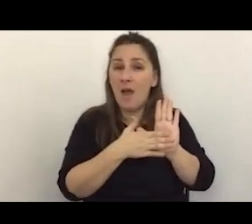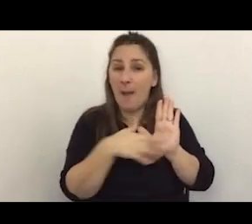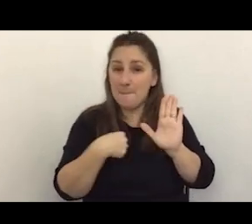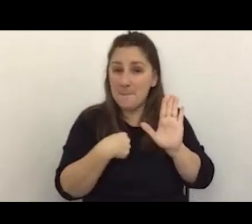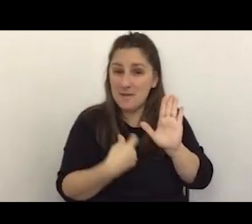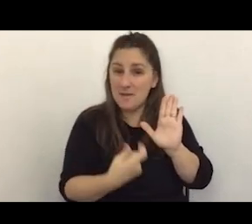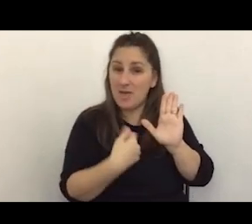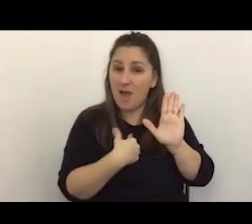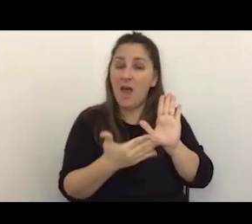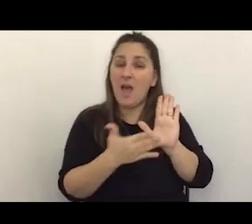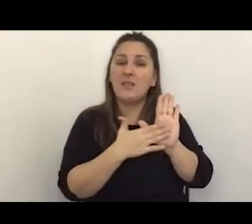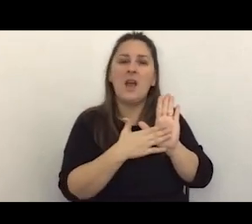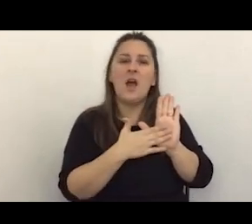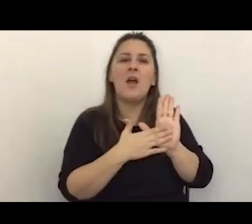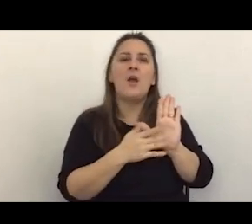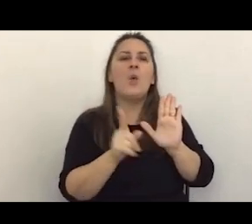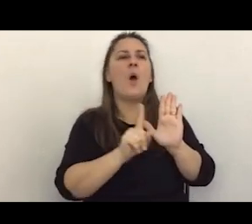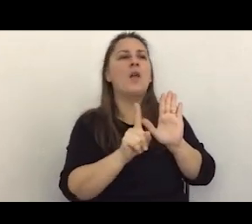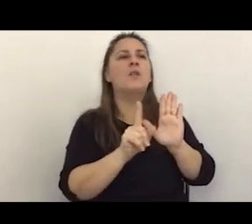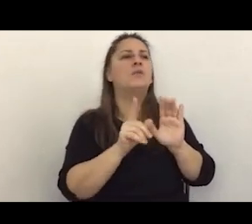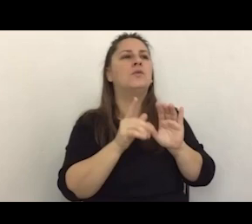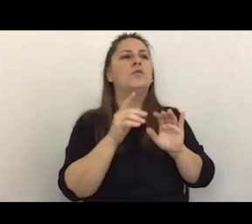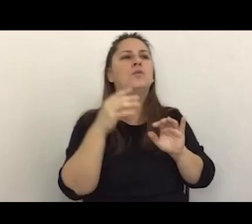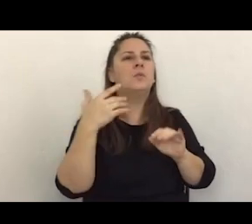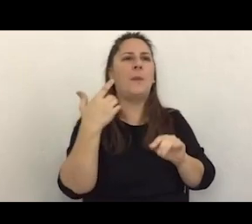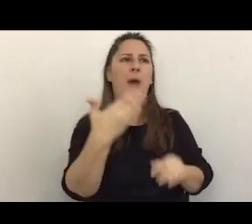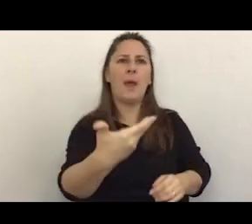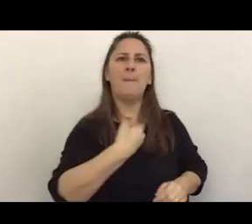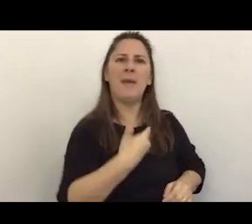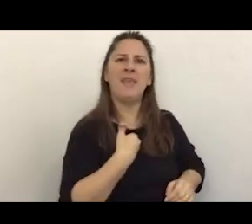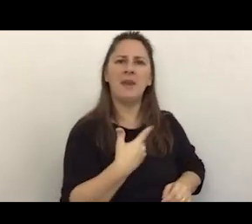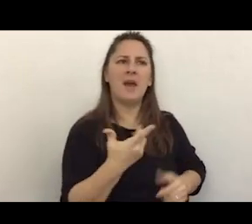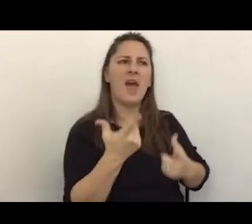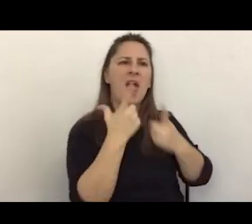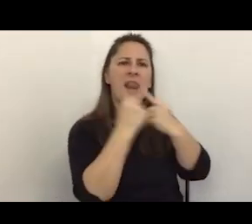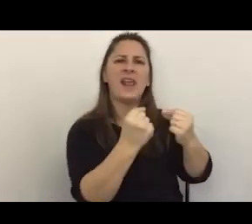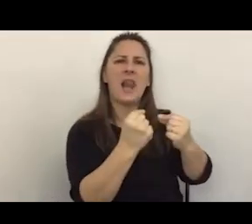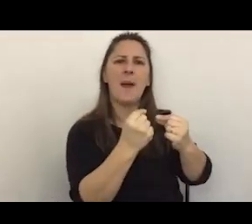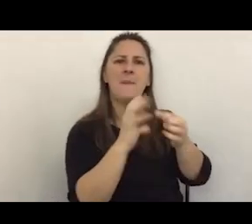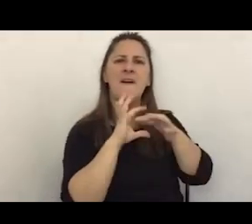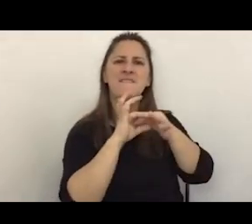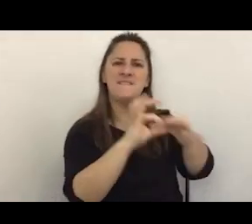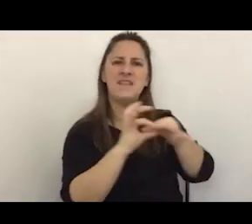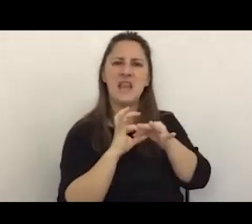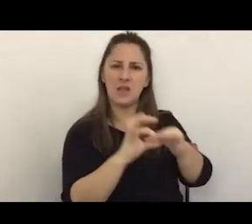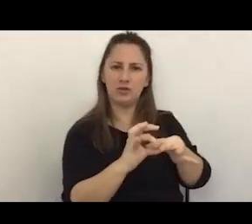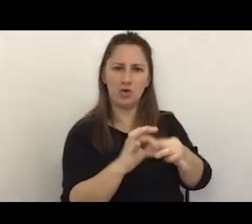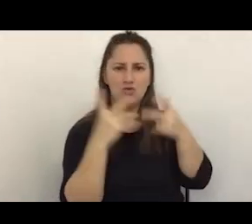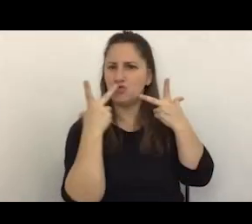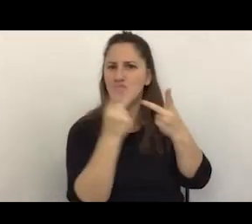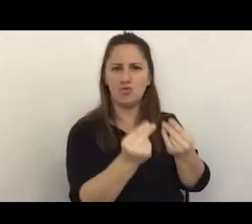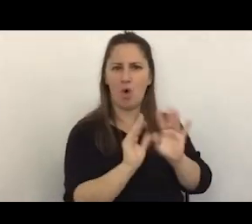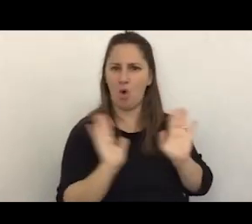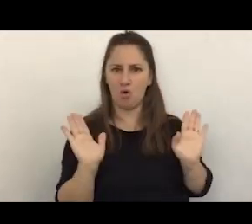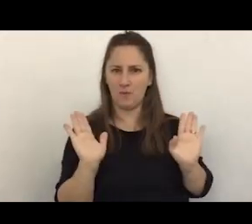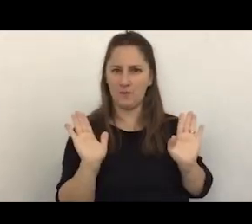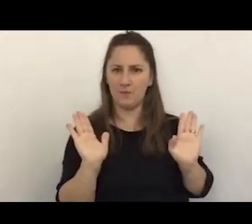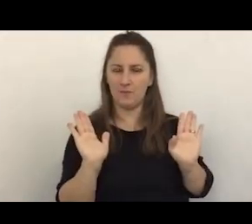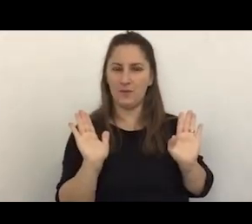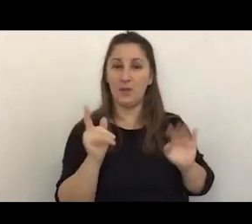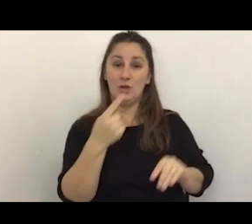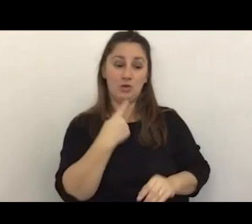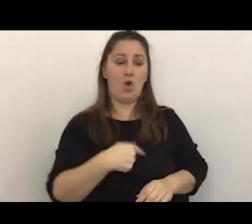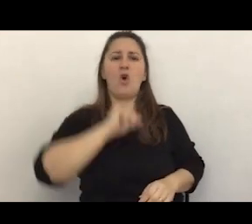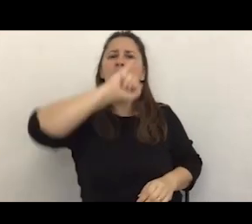que no me van a accionar de filiación en el futuro. O sea, nunca ese consentimiento para